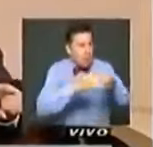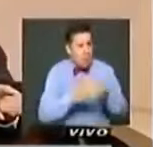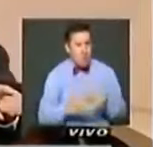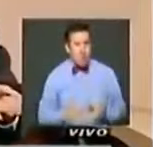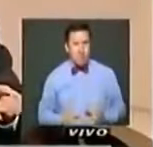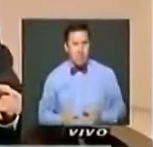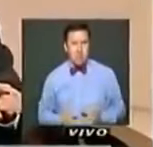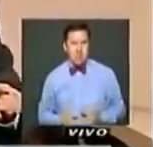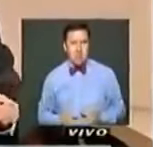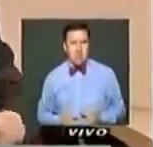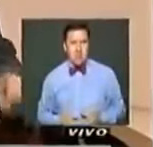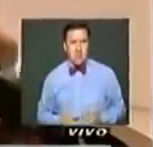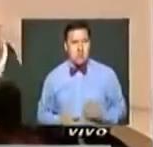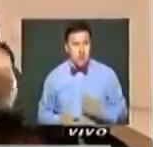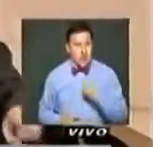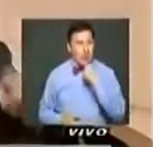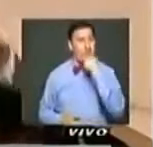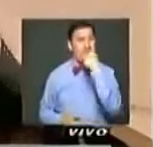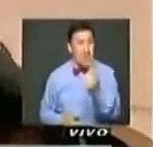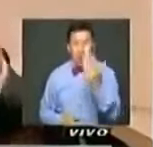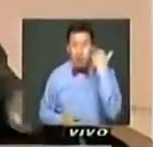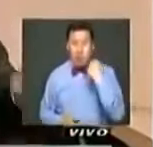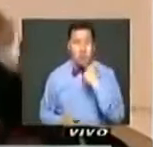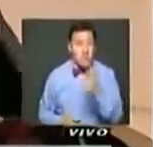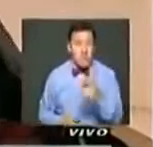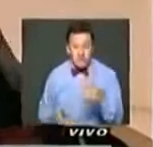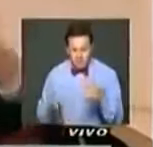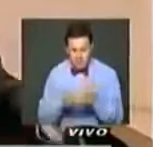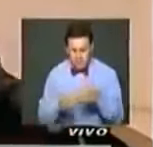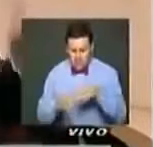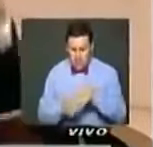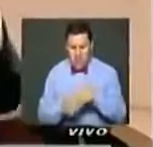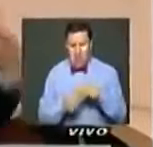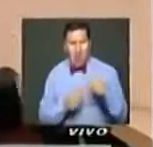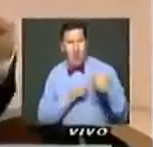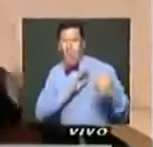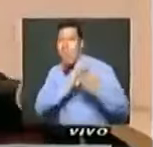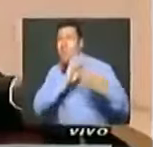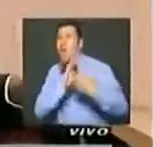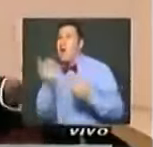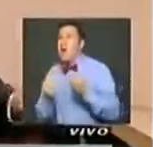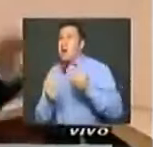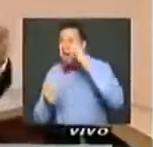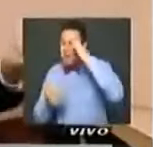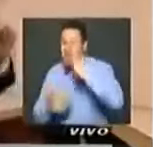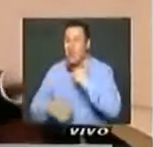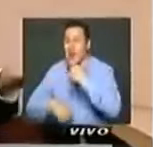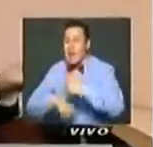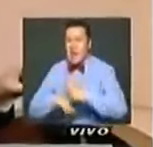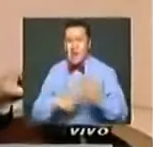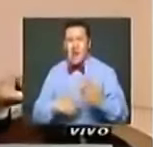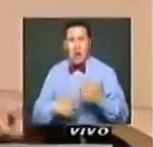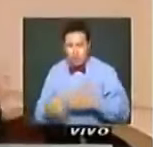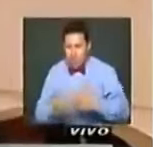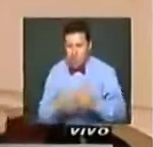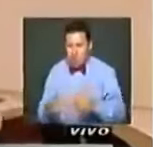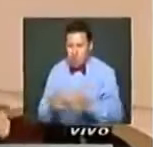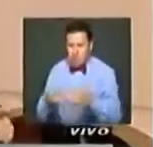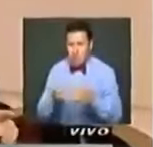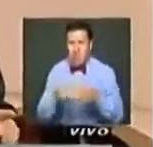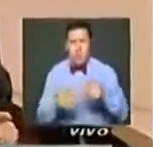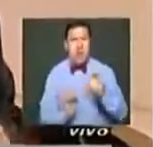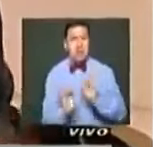utilizaran armas y el que se utilizara el criterio de la persecución so pretexto de sofisticar